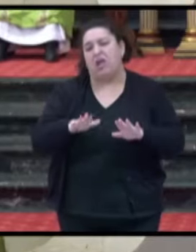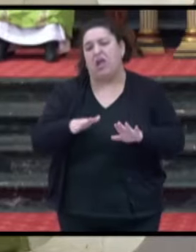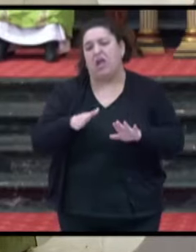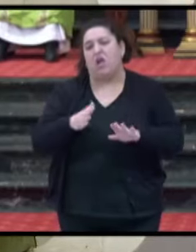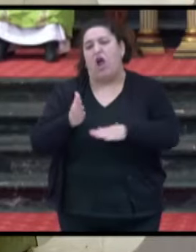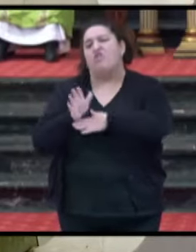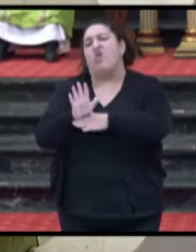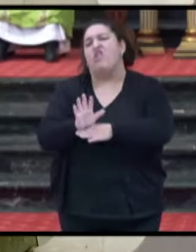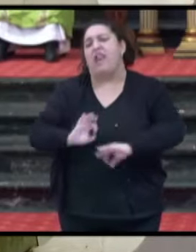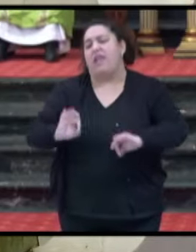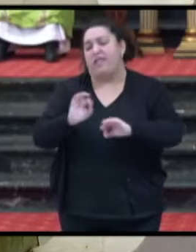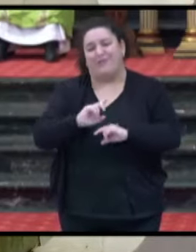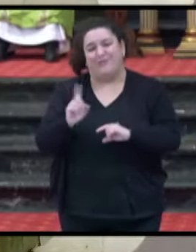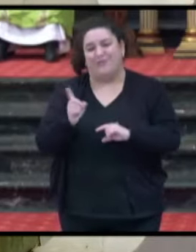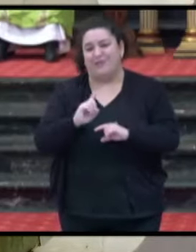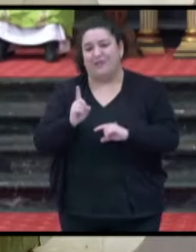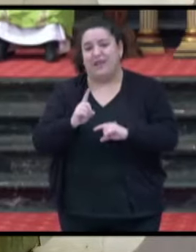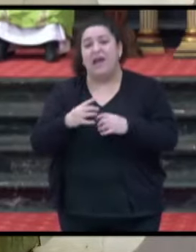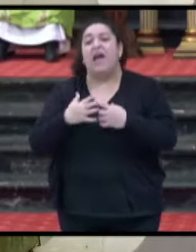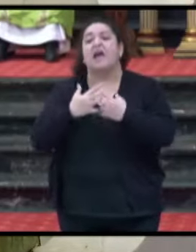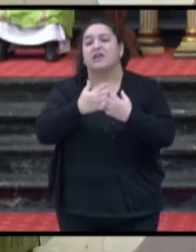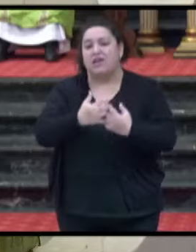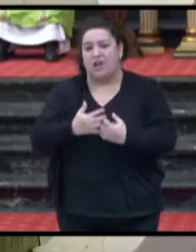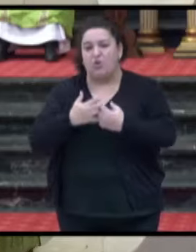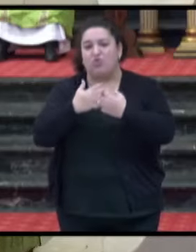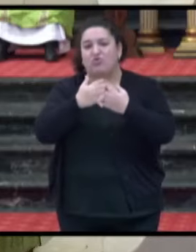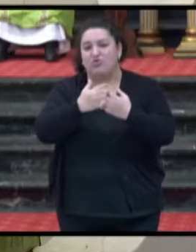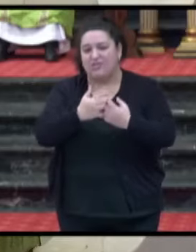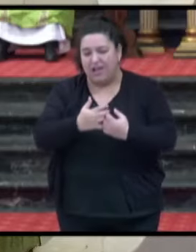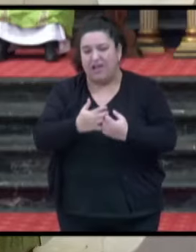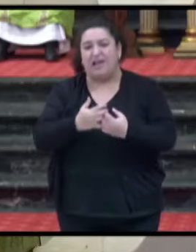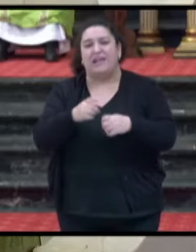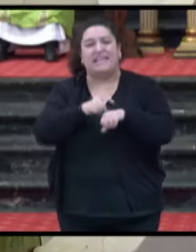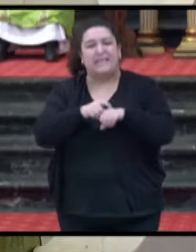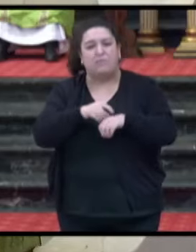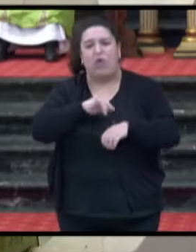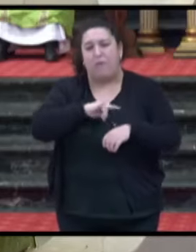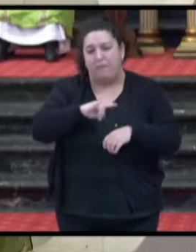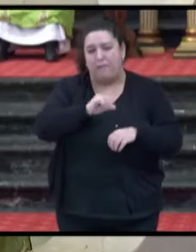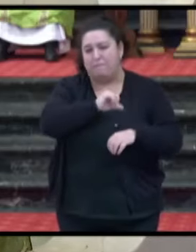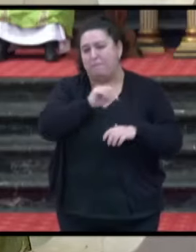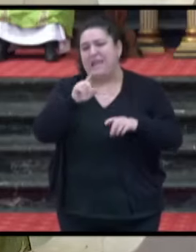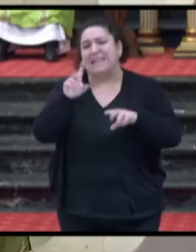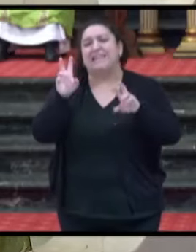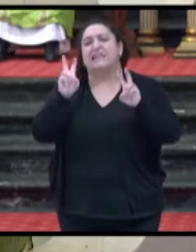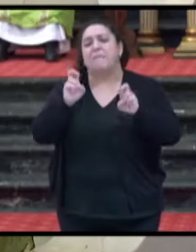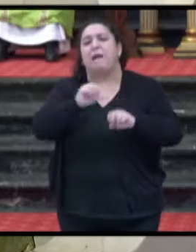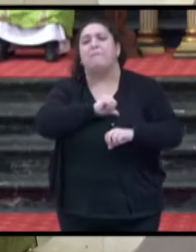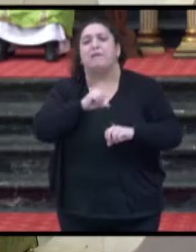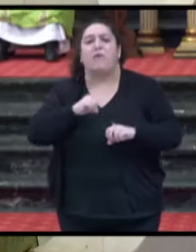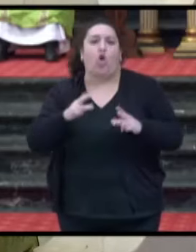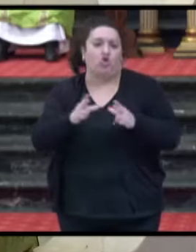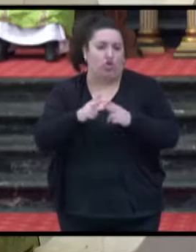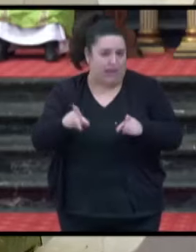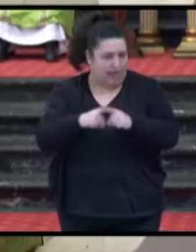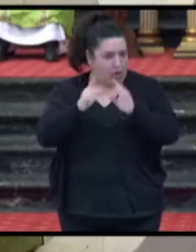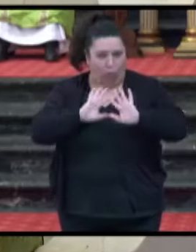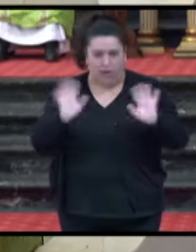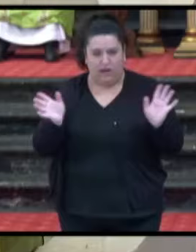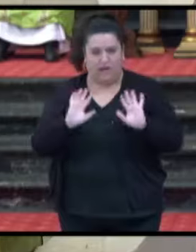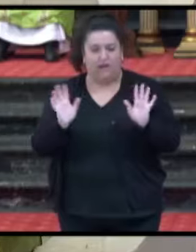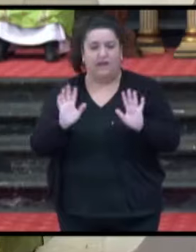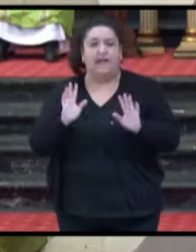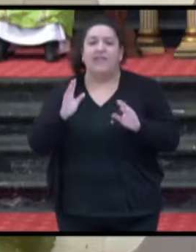afrontar esa lucha contra todo tipo de mal personales o sociales hemos de